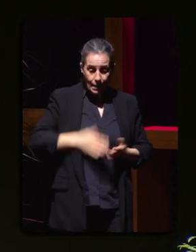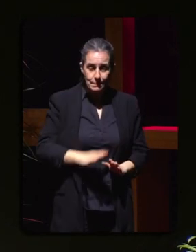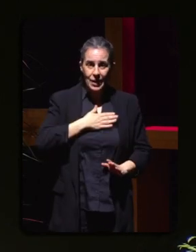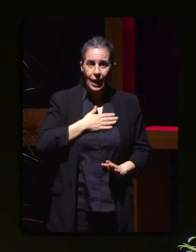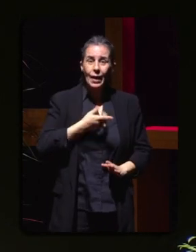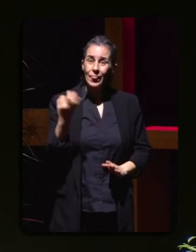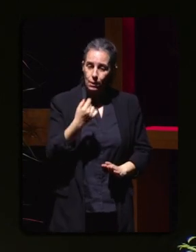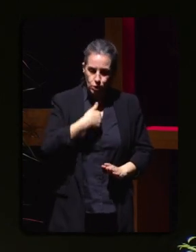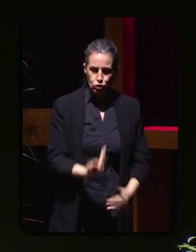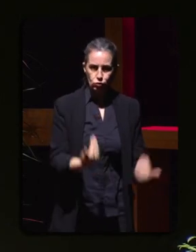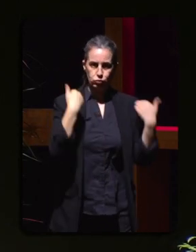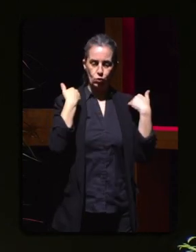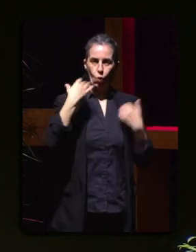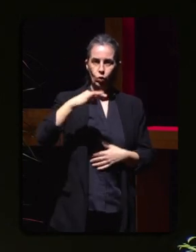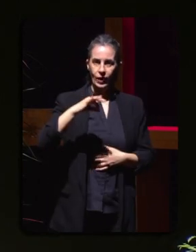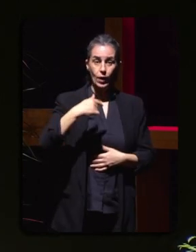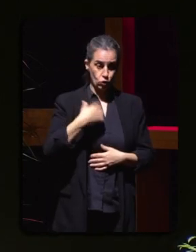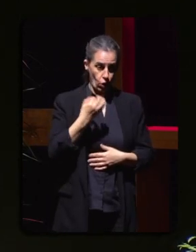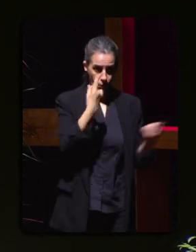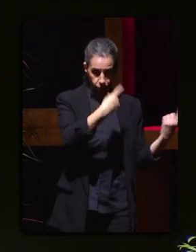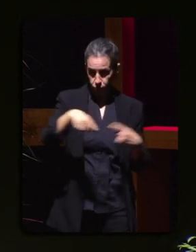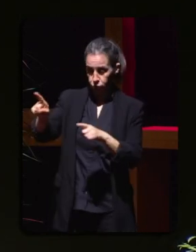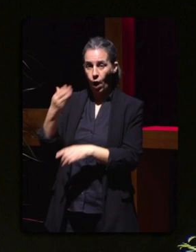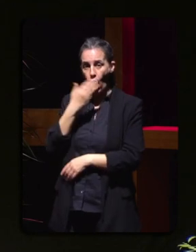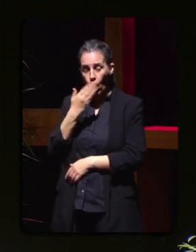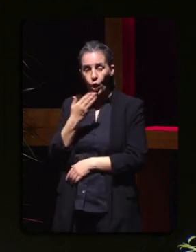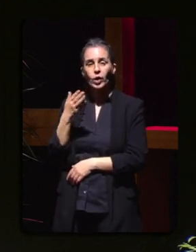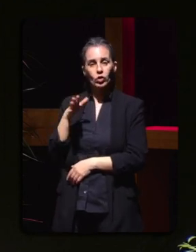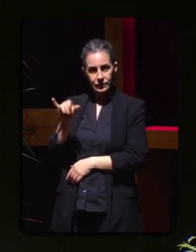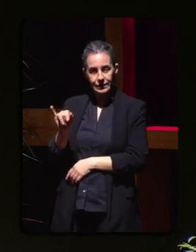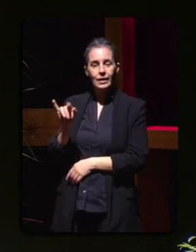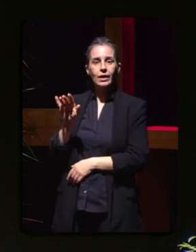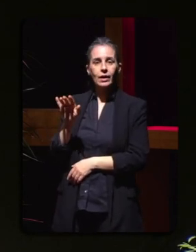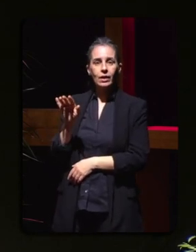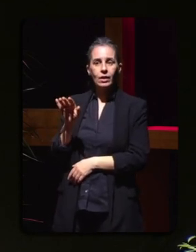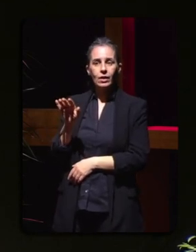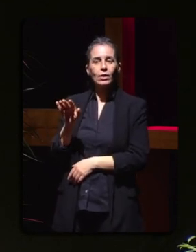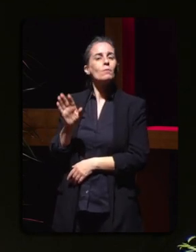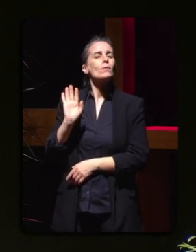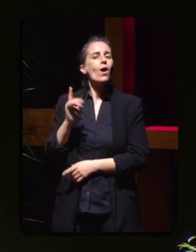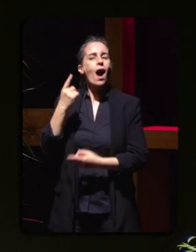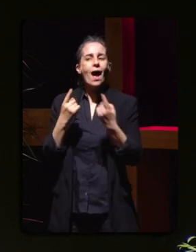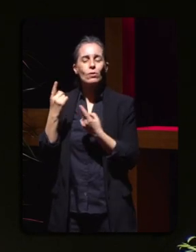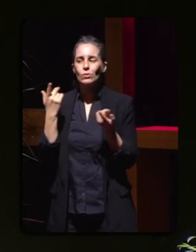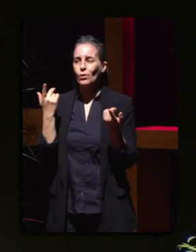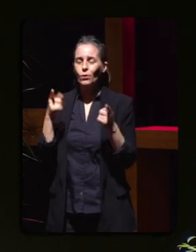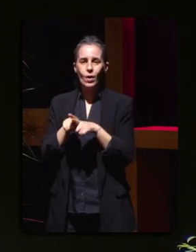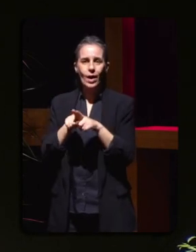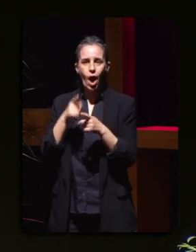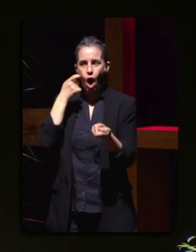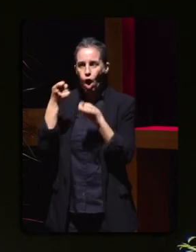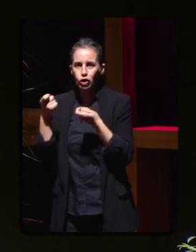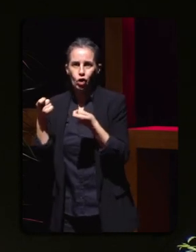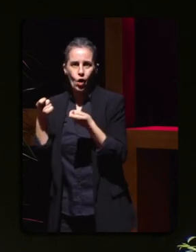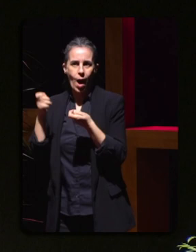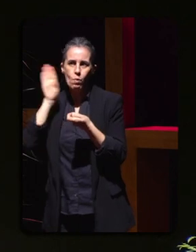mí pero si yo las tengo que mandar al colegio y en serio depende solo de mí pero les dejan usar nadie va a regular toda el porno